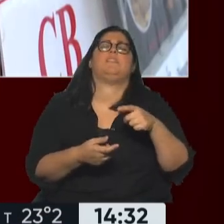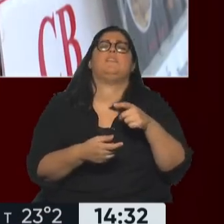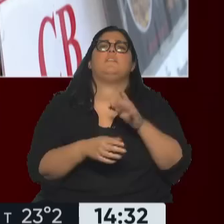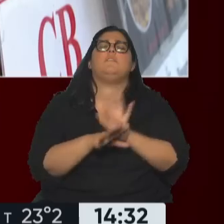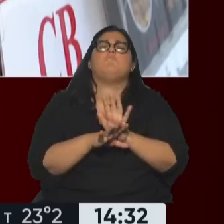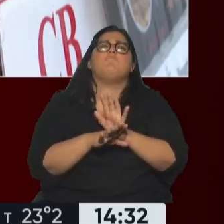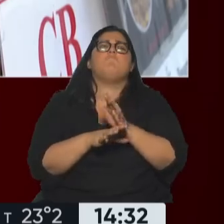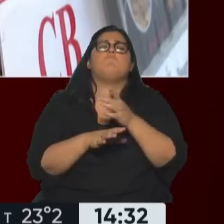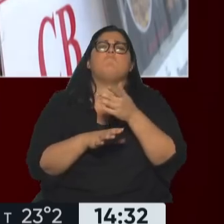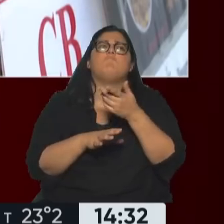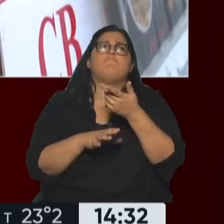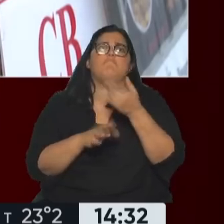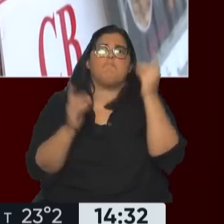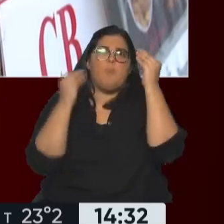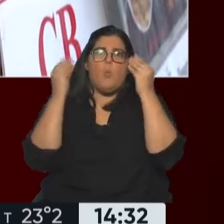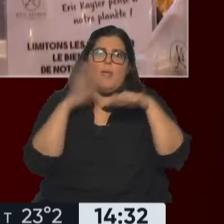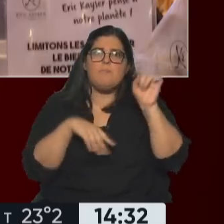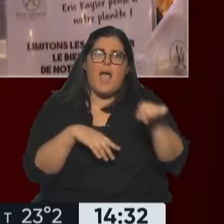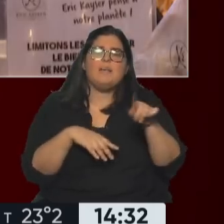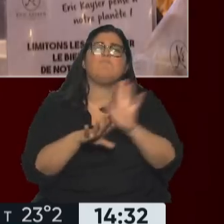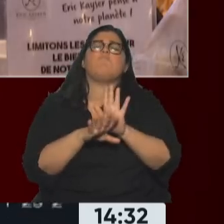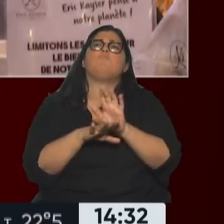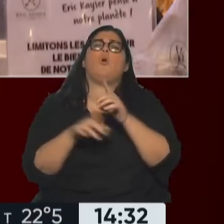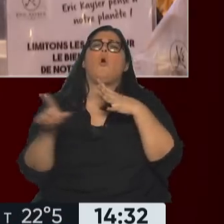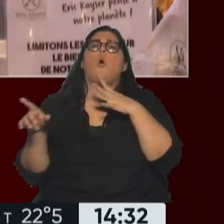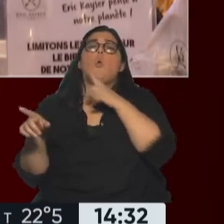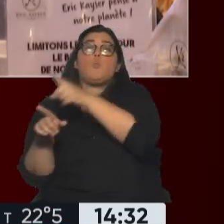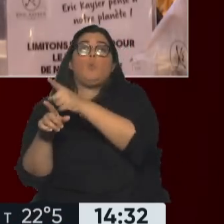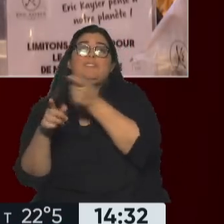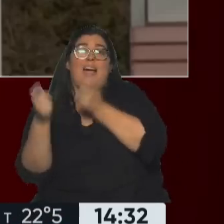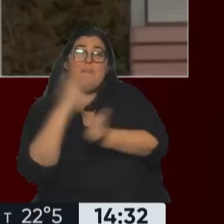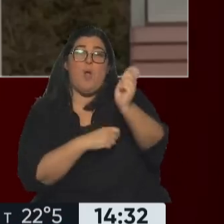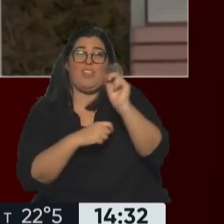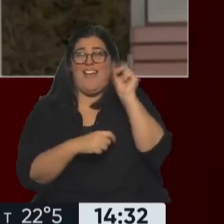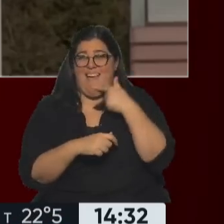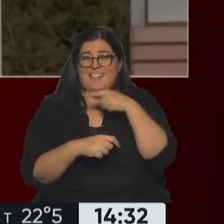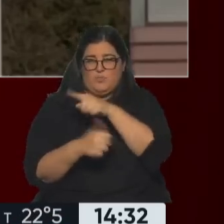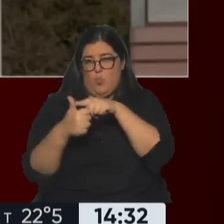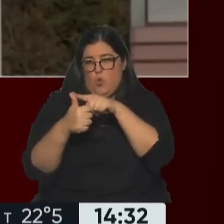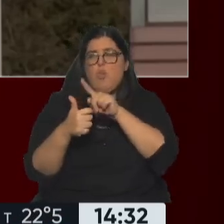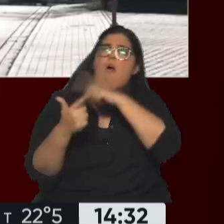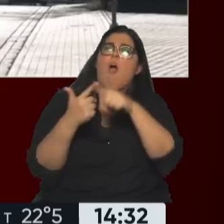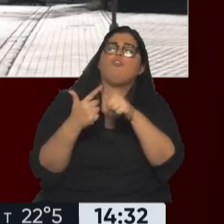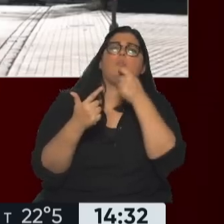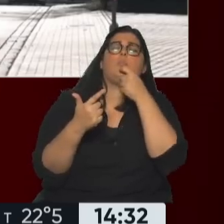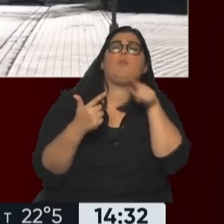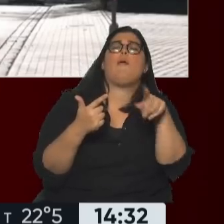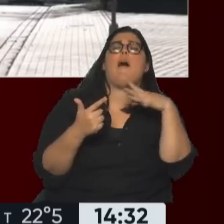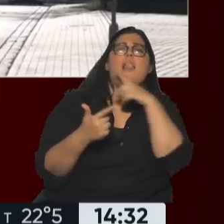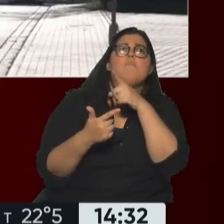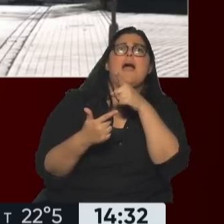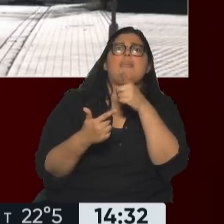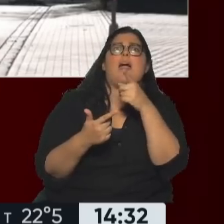con una cuestión de no dejar que Rusia importe gas, sino también de las alternativas que tiene sobre